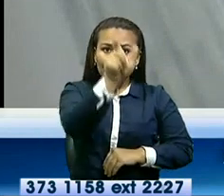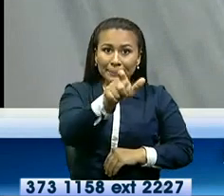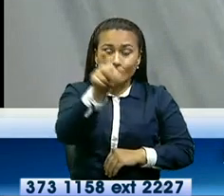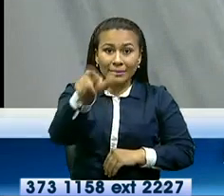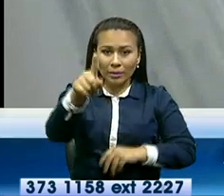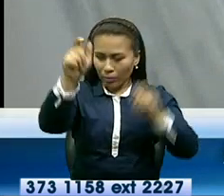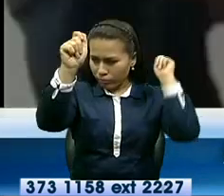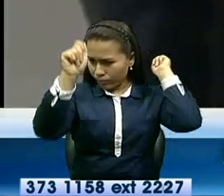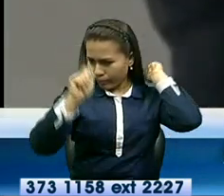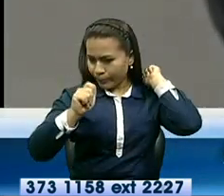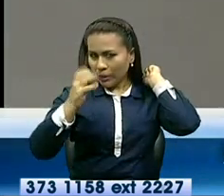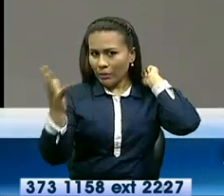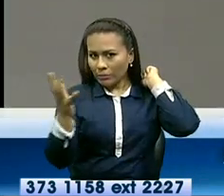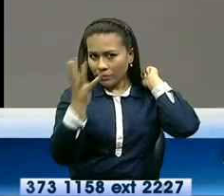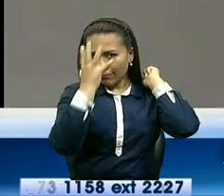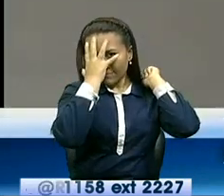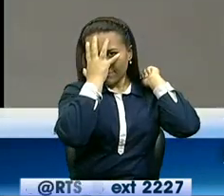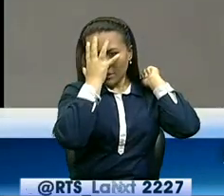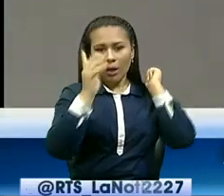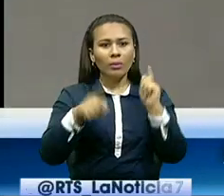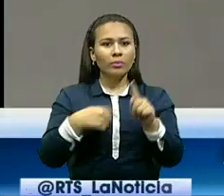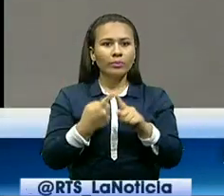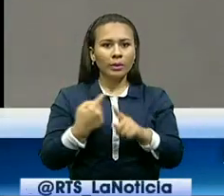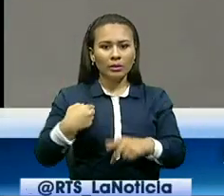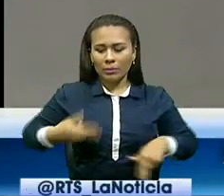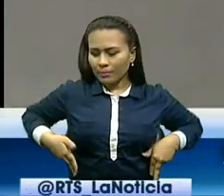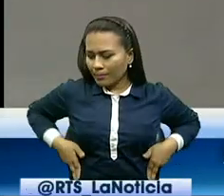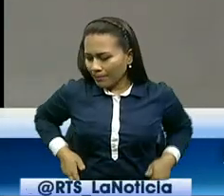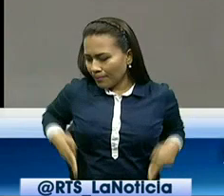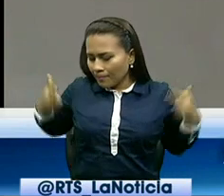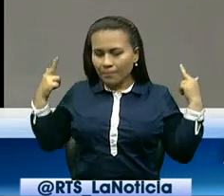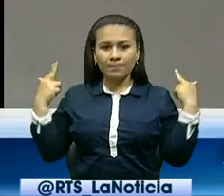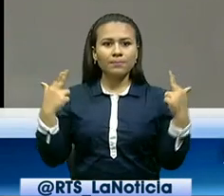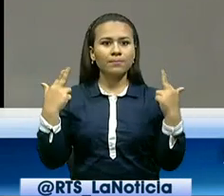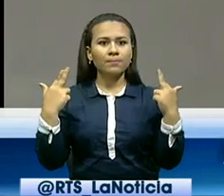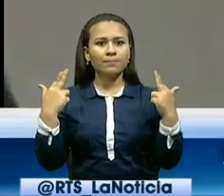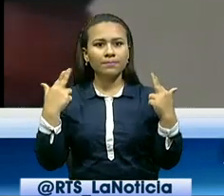gorras y mascarillas cuando sacaban las armas de fuego.